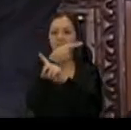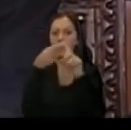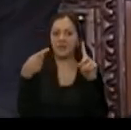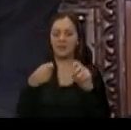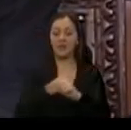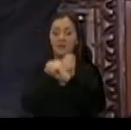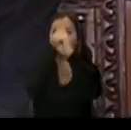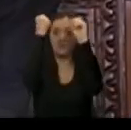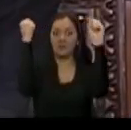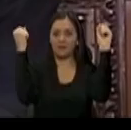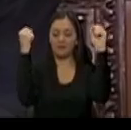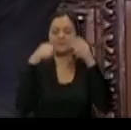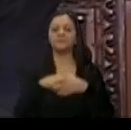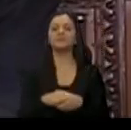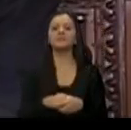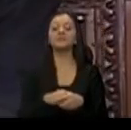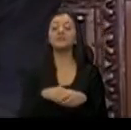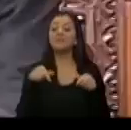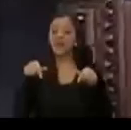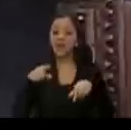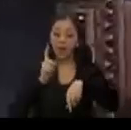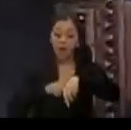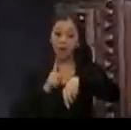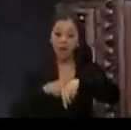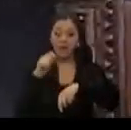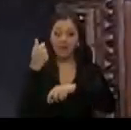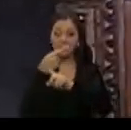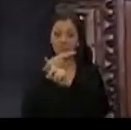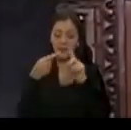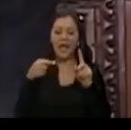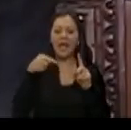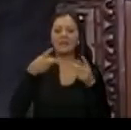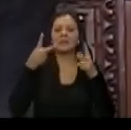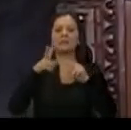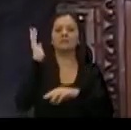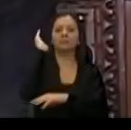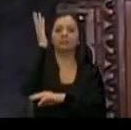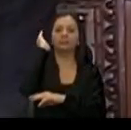Durante tal encuentro también está previsto un discurso del Papa.